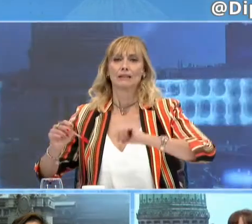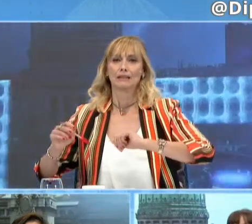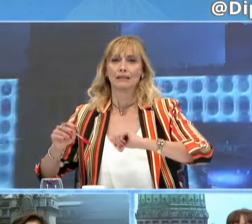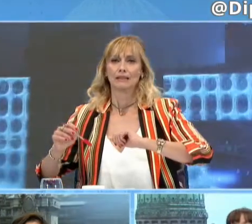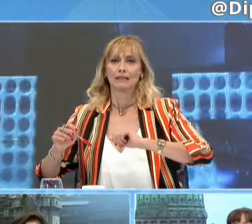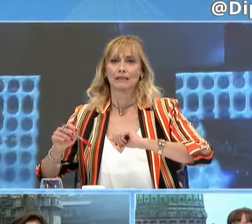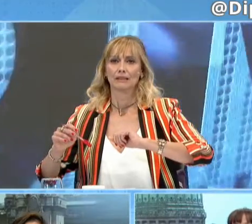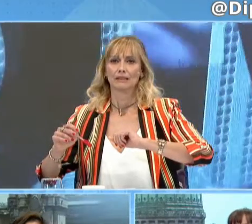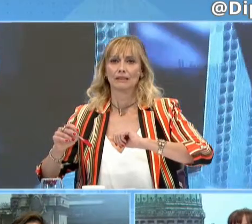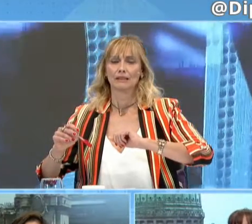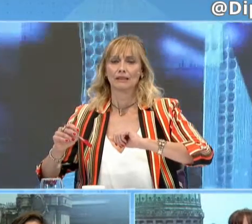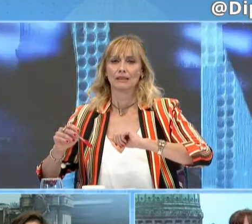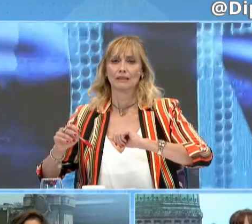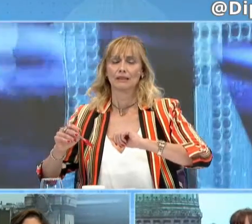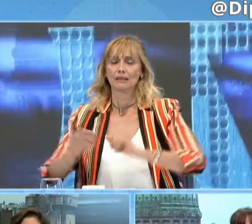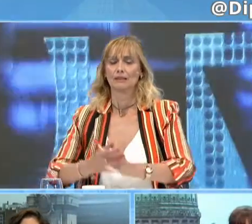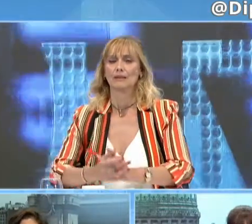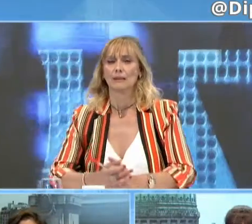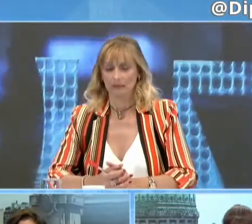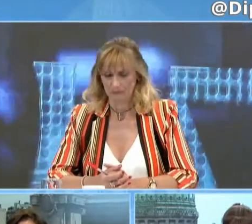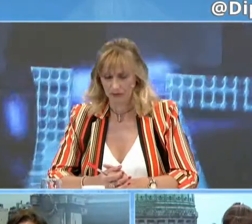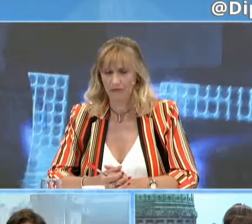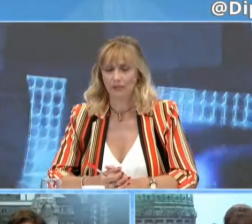ponemos a todos como si todas fueran